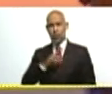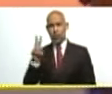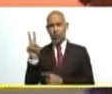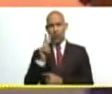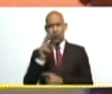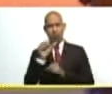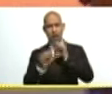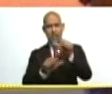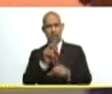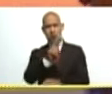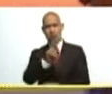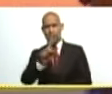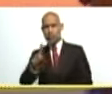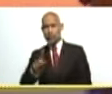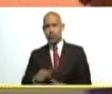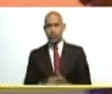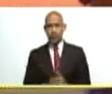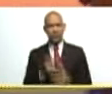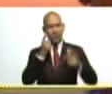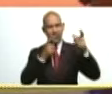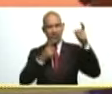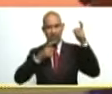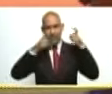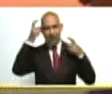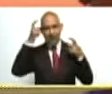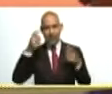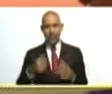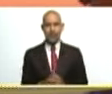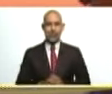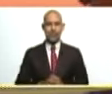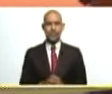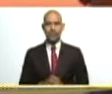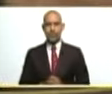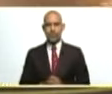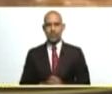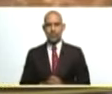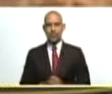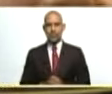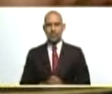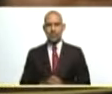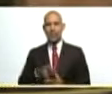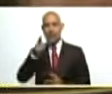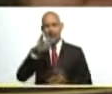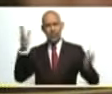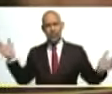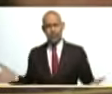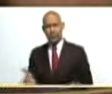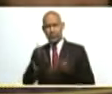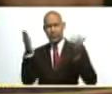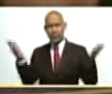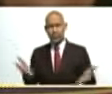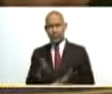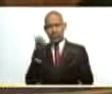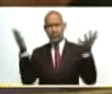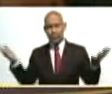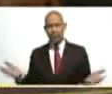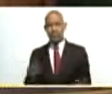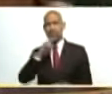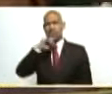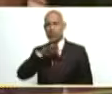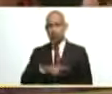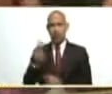siglo xx1 Hugo Rafael Chávez fría de la memoria histórica venezolana